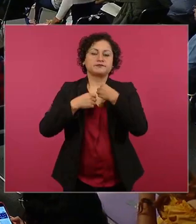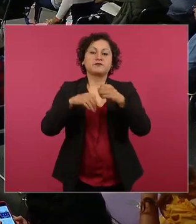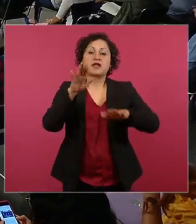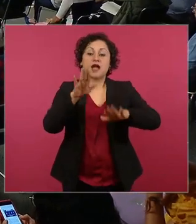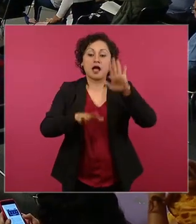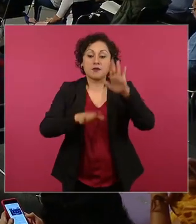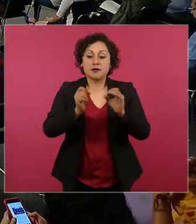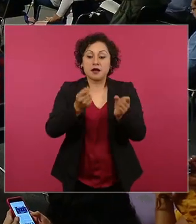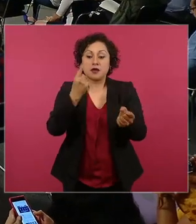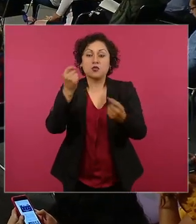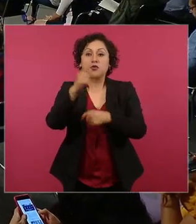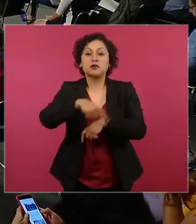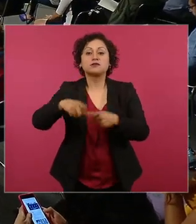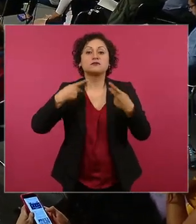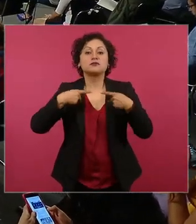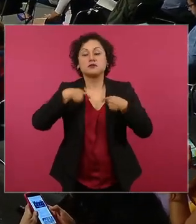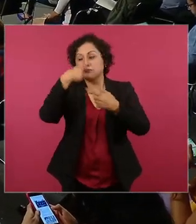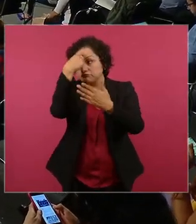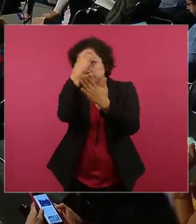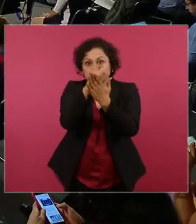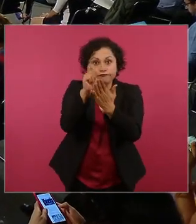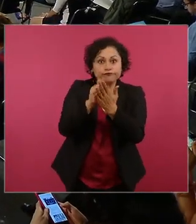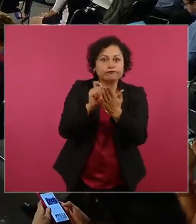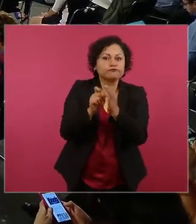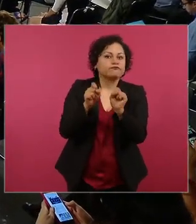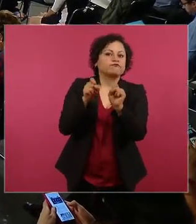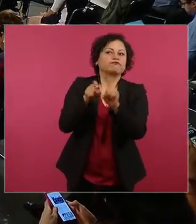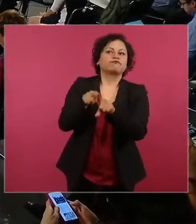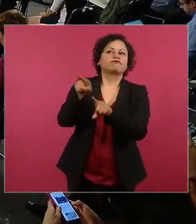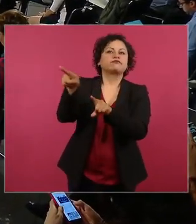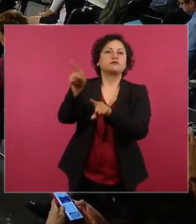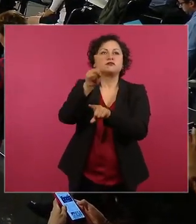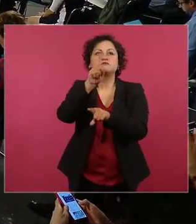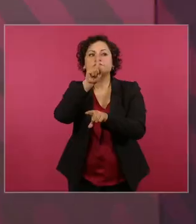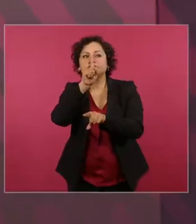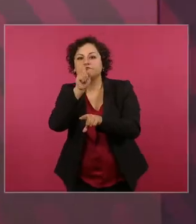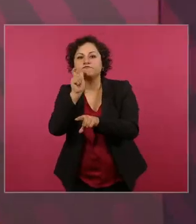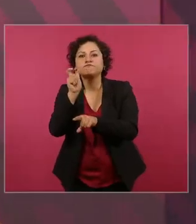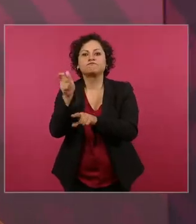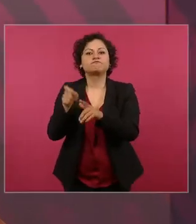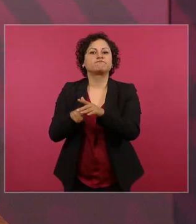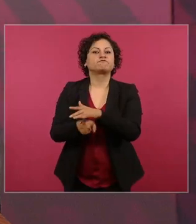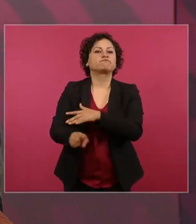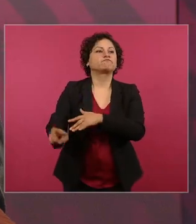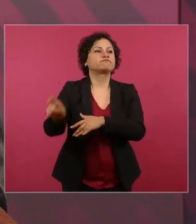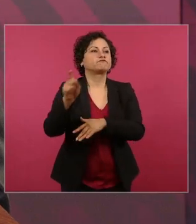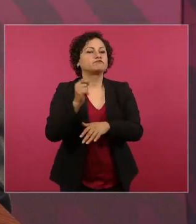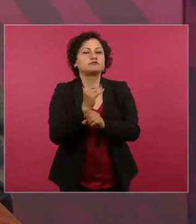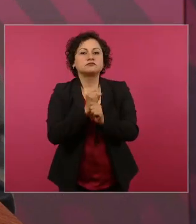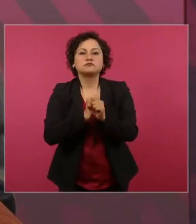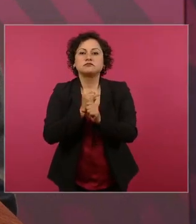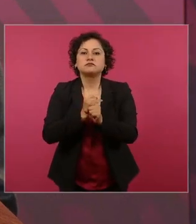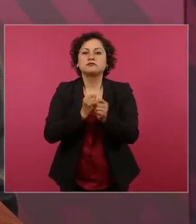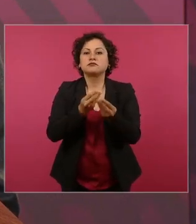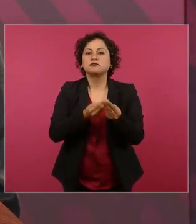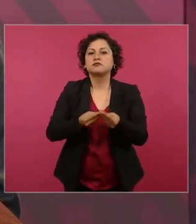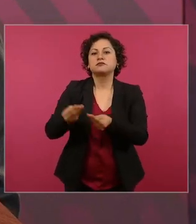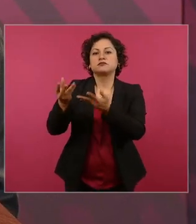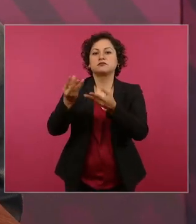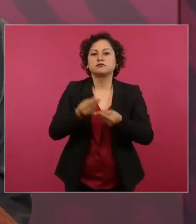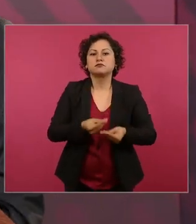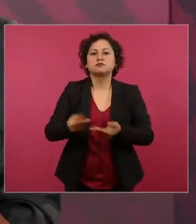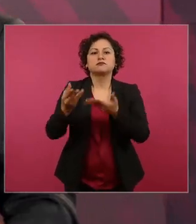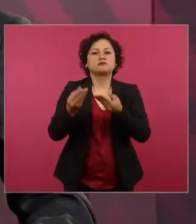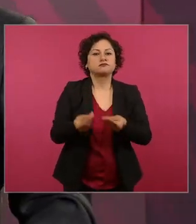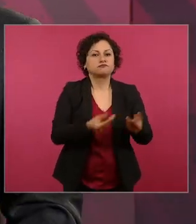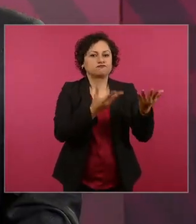académicos, informantes, no